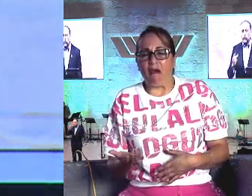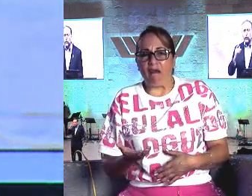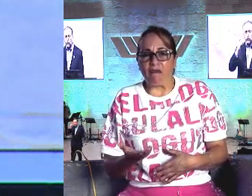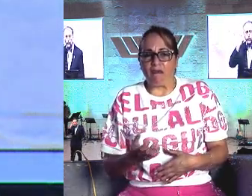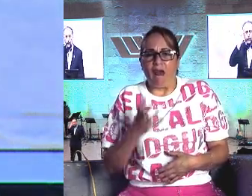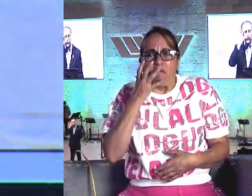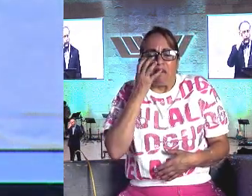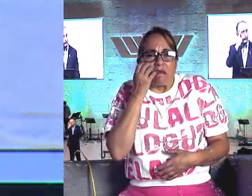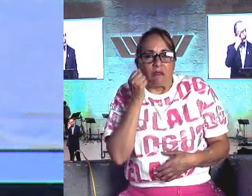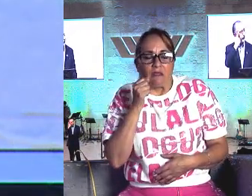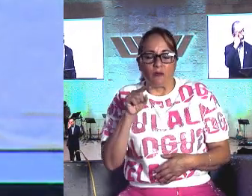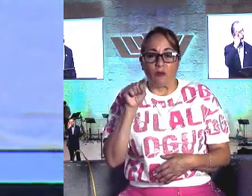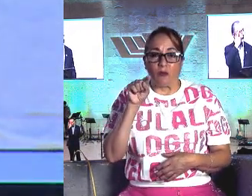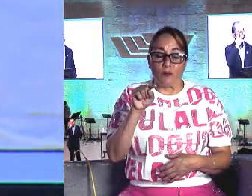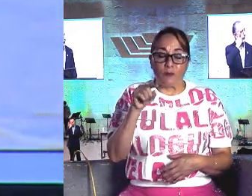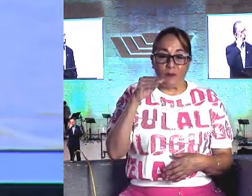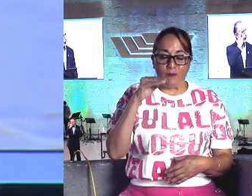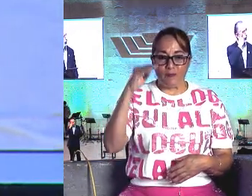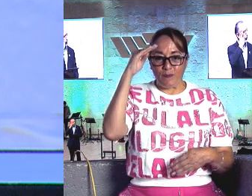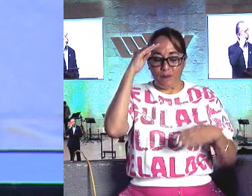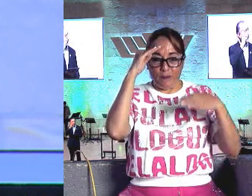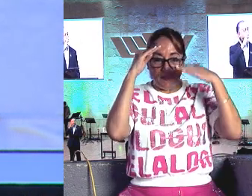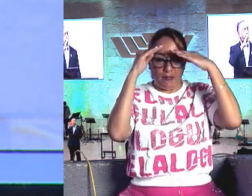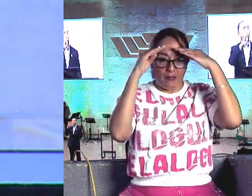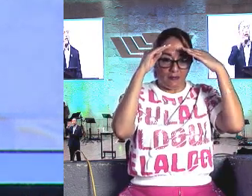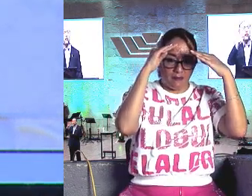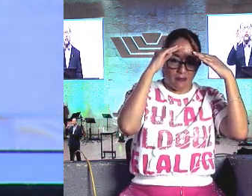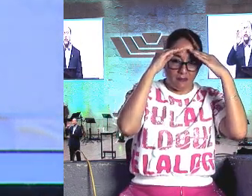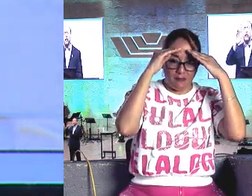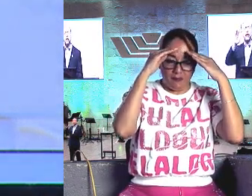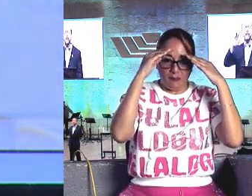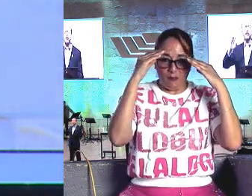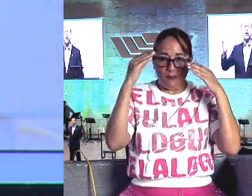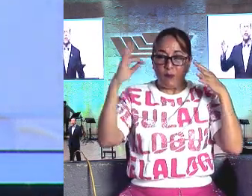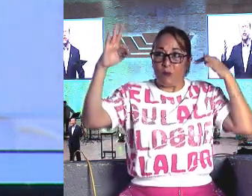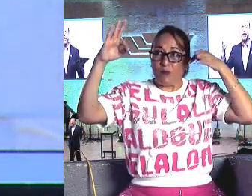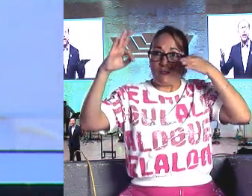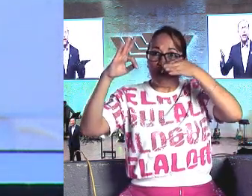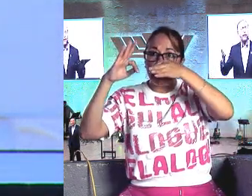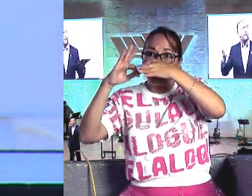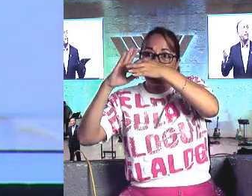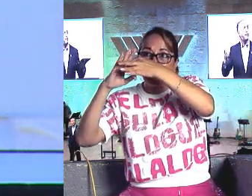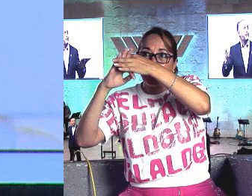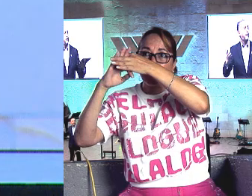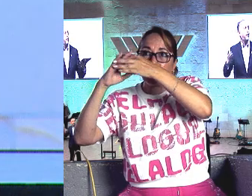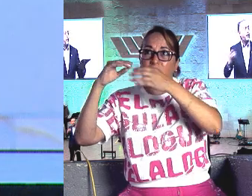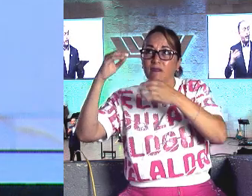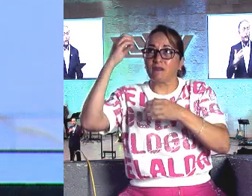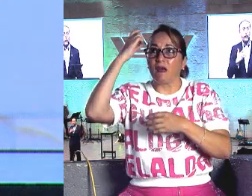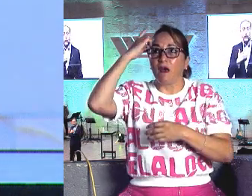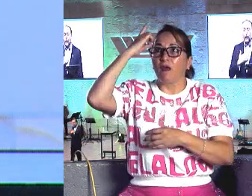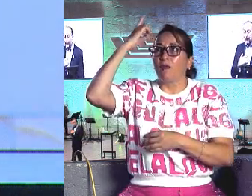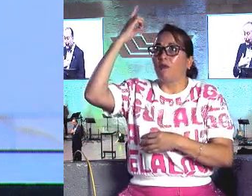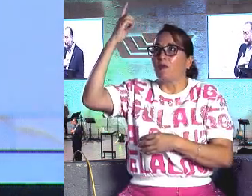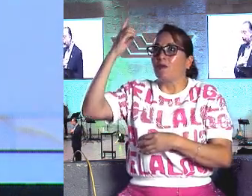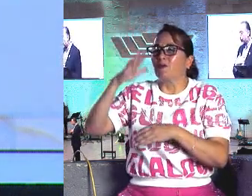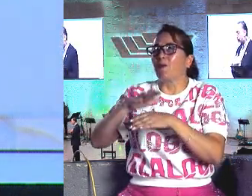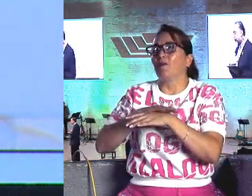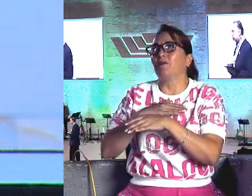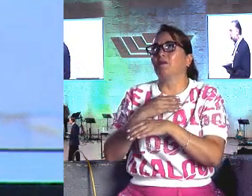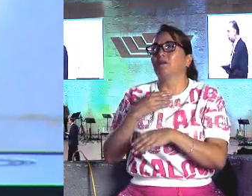que tú pienses, y cuando te acerques con Dios no digas: Señor, ¿por qué? Sino que le digas: